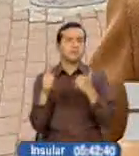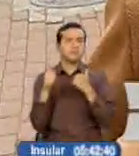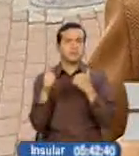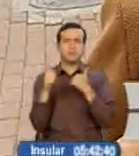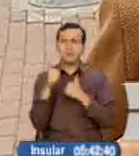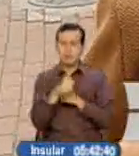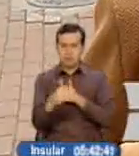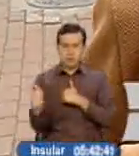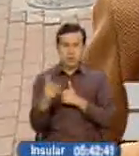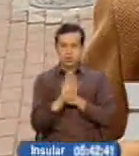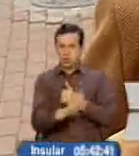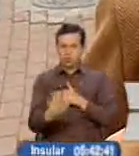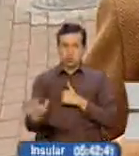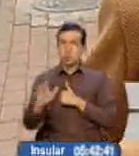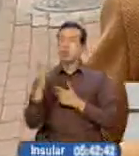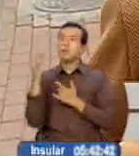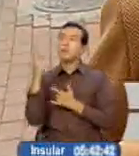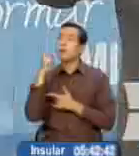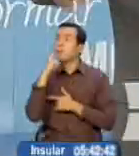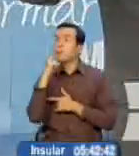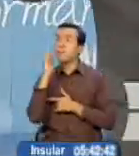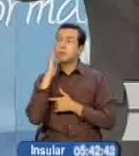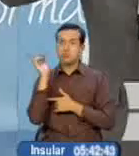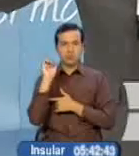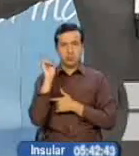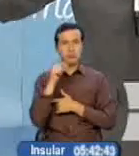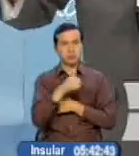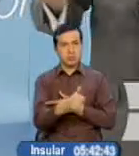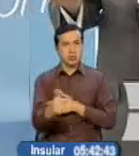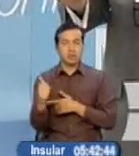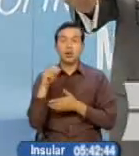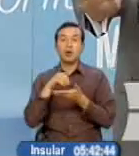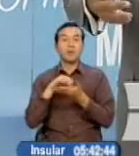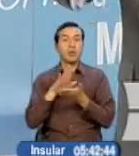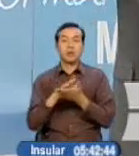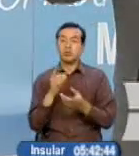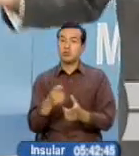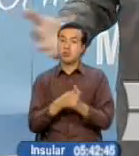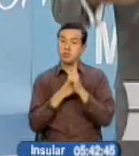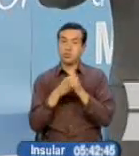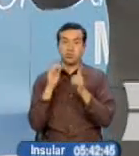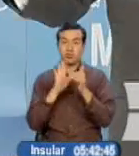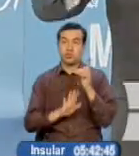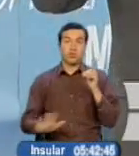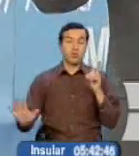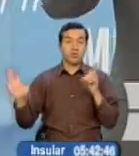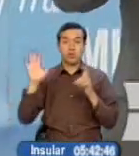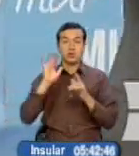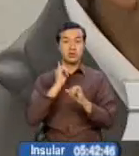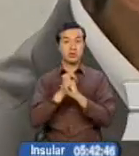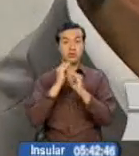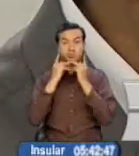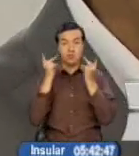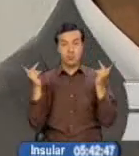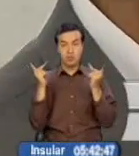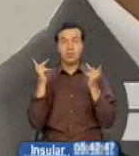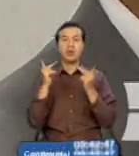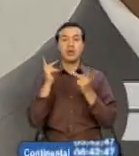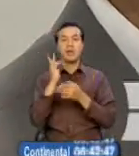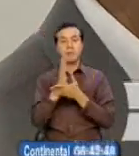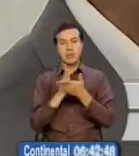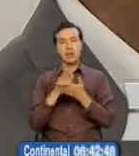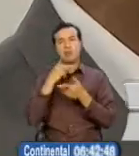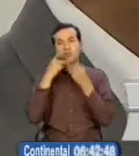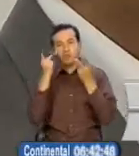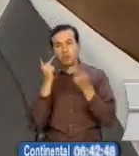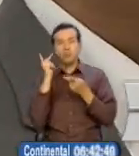ellos mismos puedan hacer, no pidan ayuda. La normativa es de aplicación inmediata en todas las instituciones fiscales, fiscomisionales,